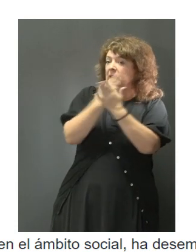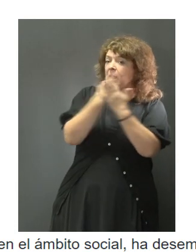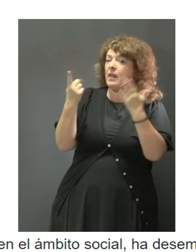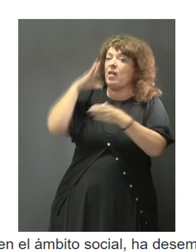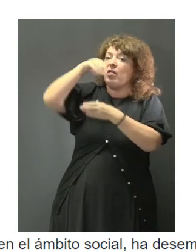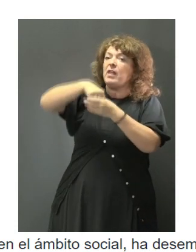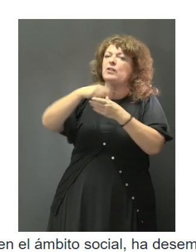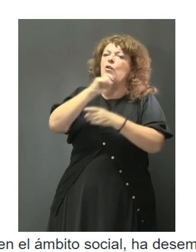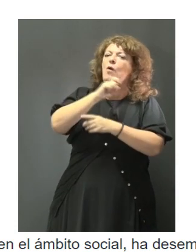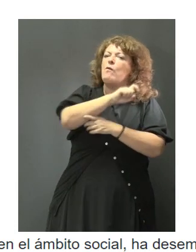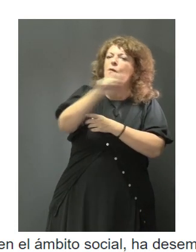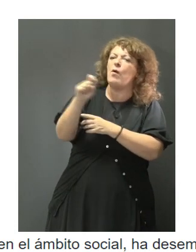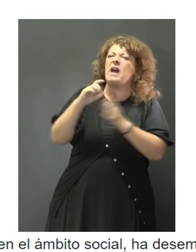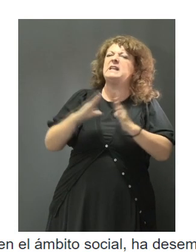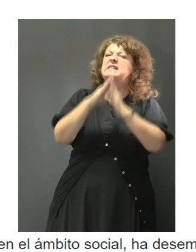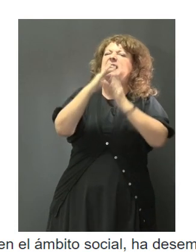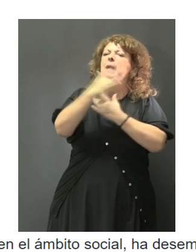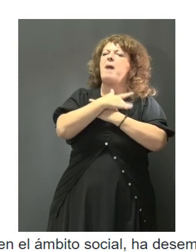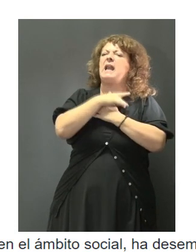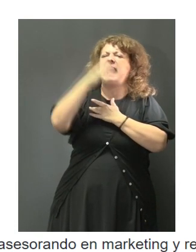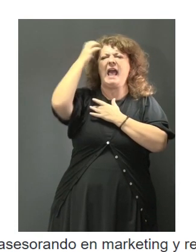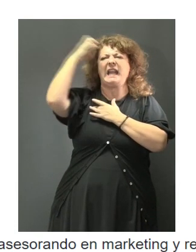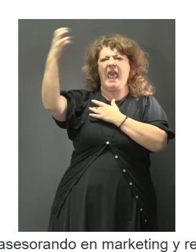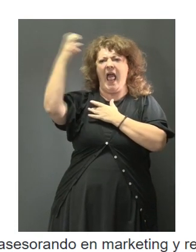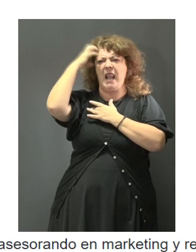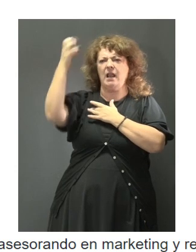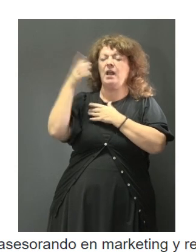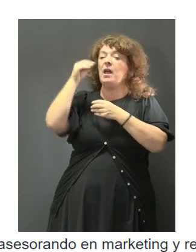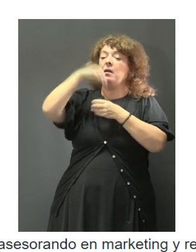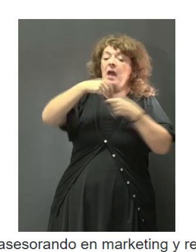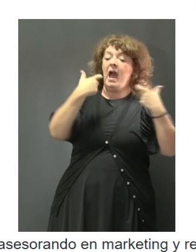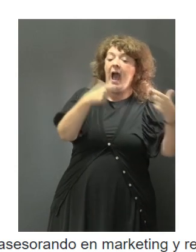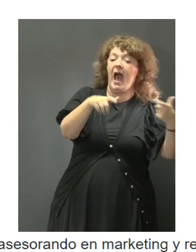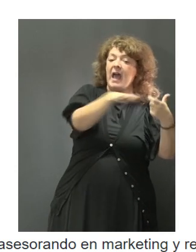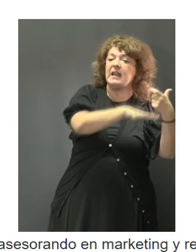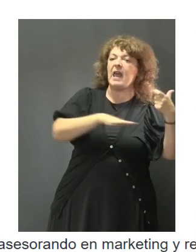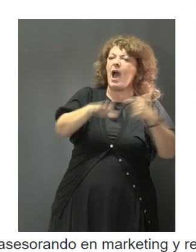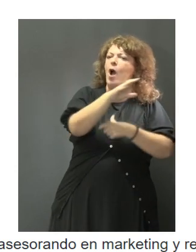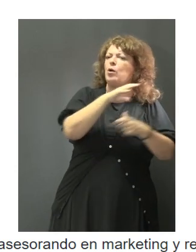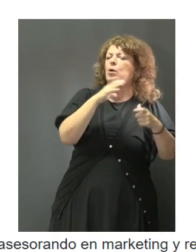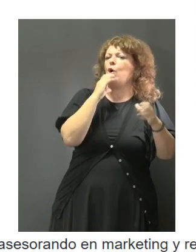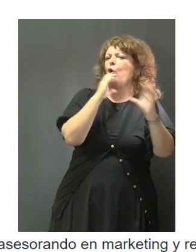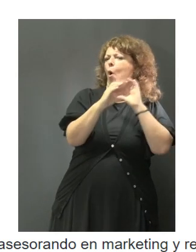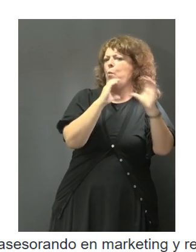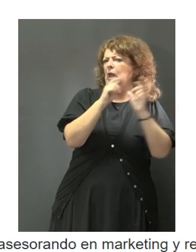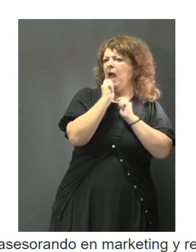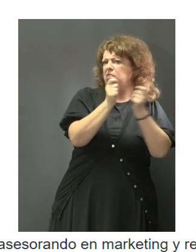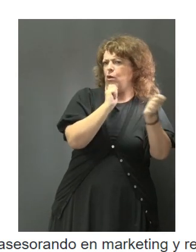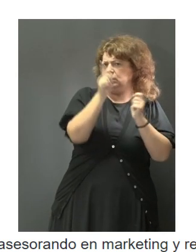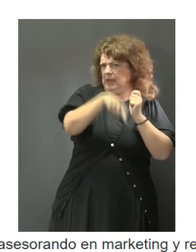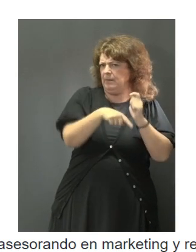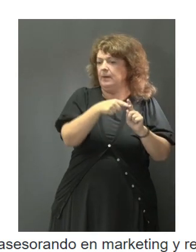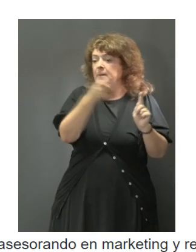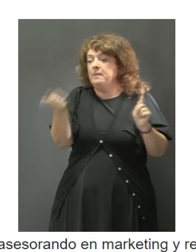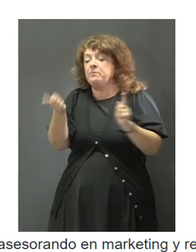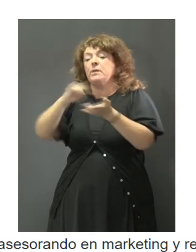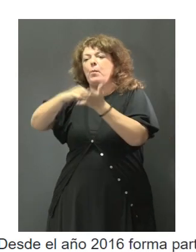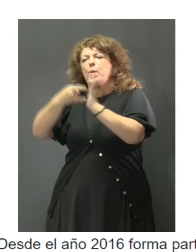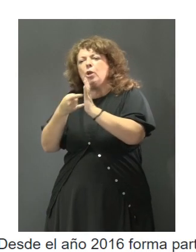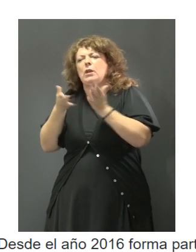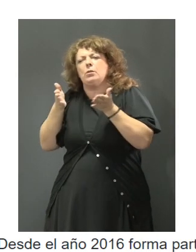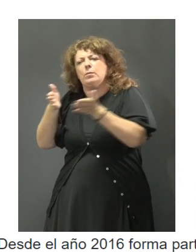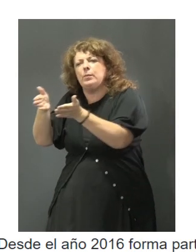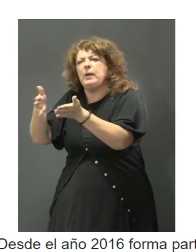de la Fundación Santa María la Real, primero trabajando en el área de comunicación de la entidad y posteriormente dirigiendo proyectos de